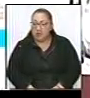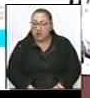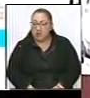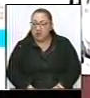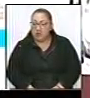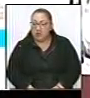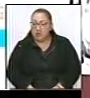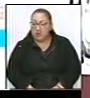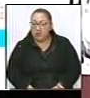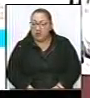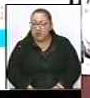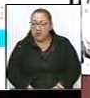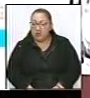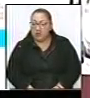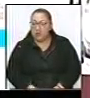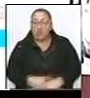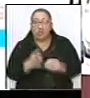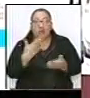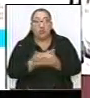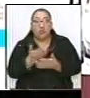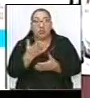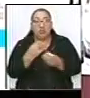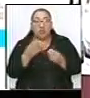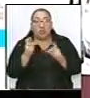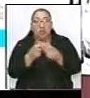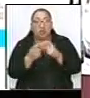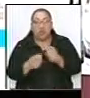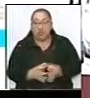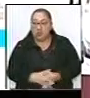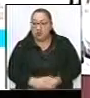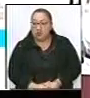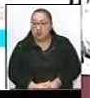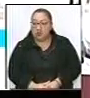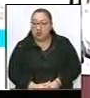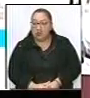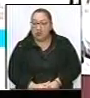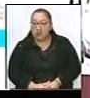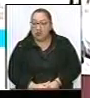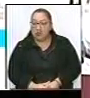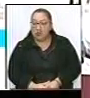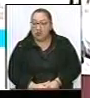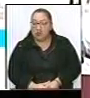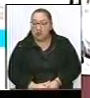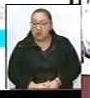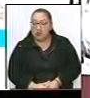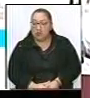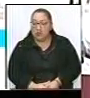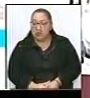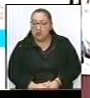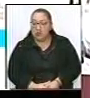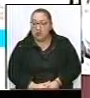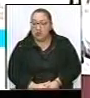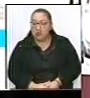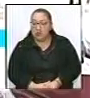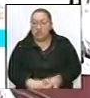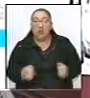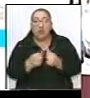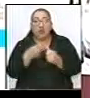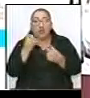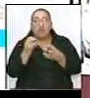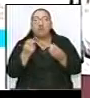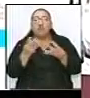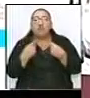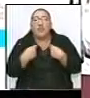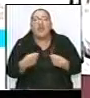gran sustento, el sustento que están pidiendo muchos de los parlamentarios, es básicamente porque hay muchas iniciativas con iniciativa de gasto. Hay